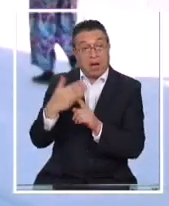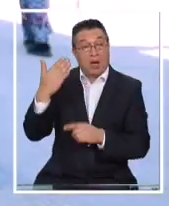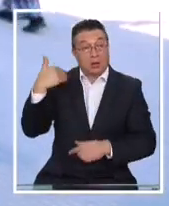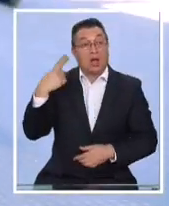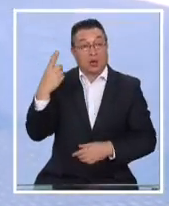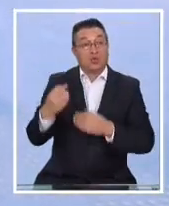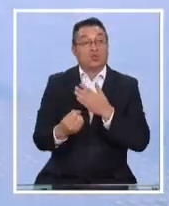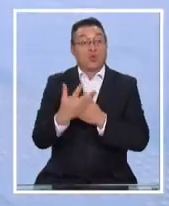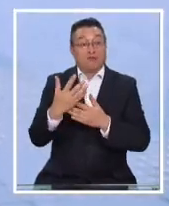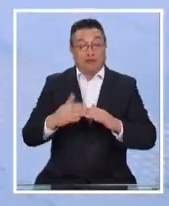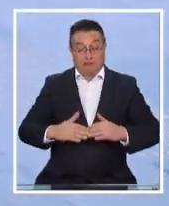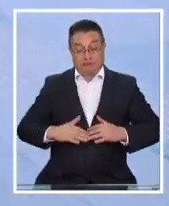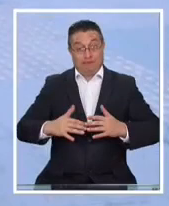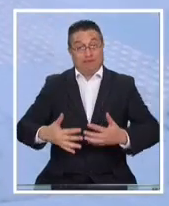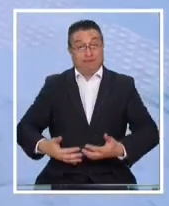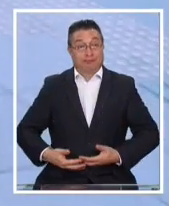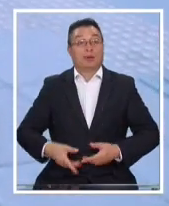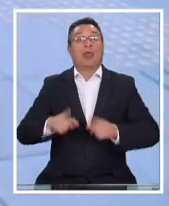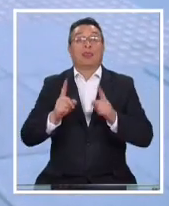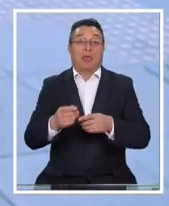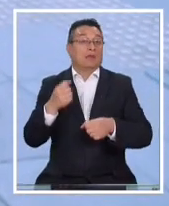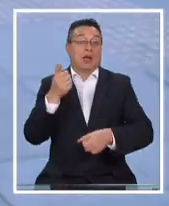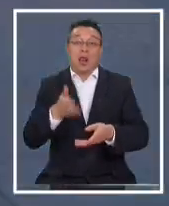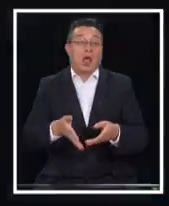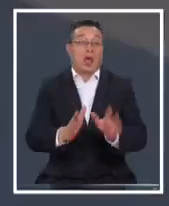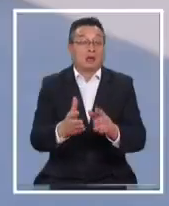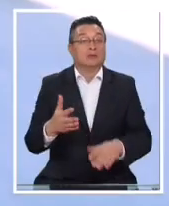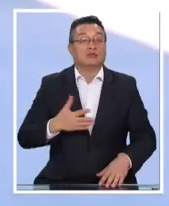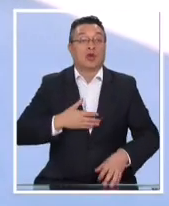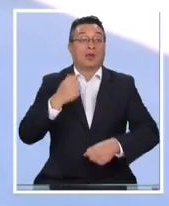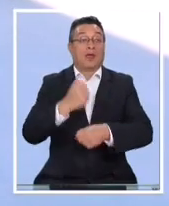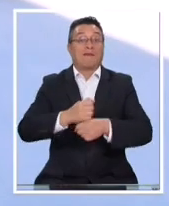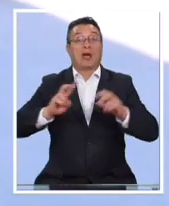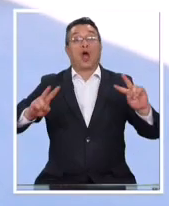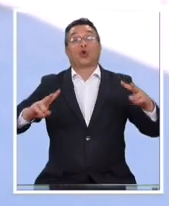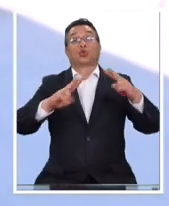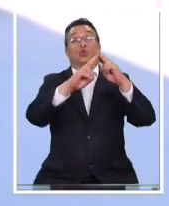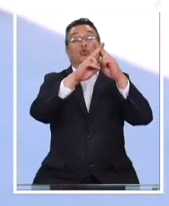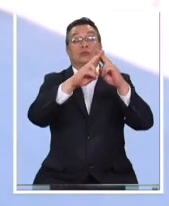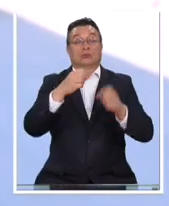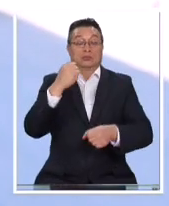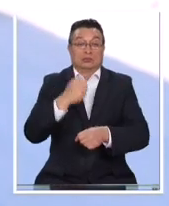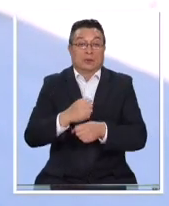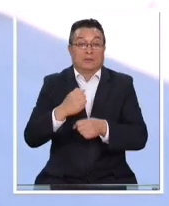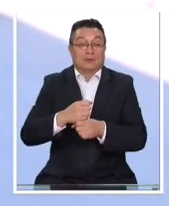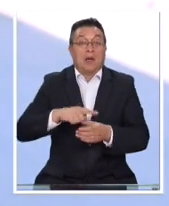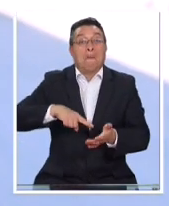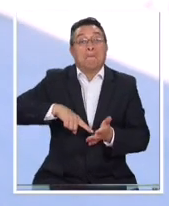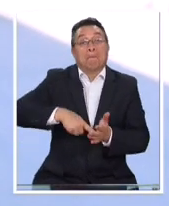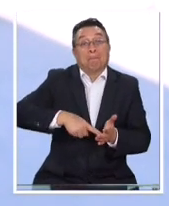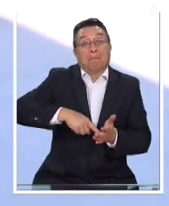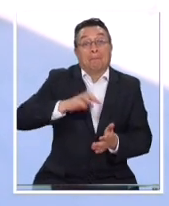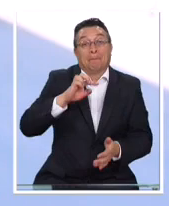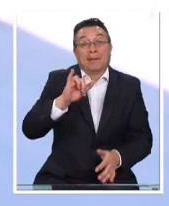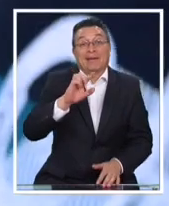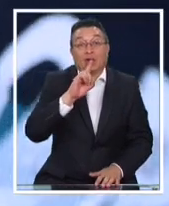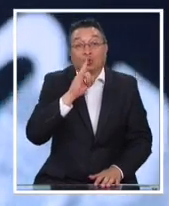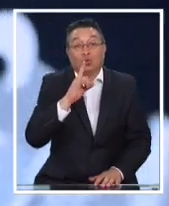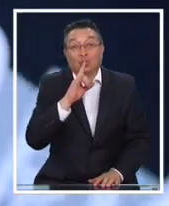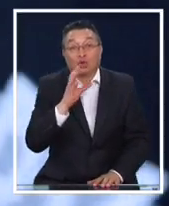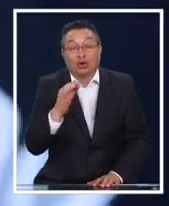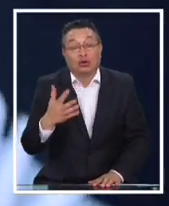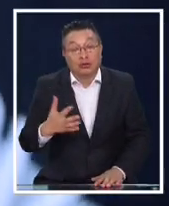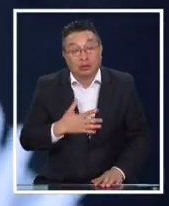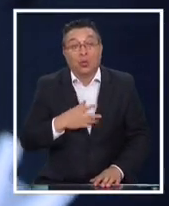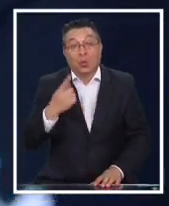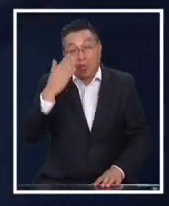nuevo integrante, ha tenido que salir a la calle. Yo trabajo en construcción, imagínate, trabajo apitutado. Y ahora, hoy día, es un día